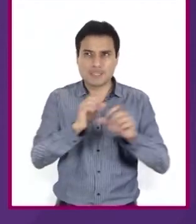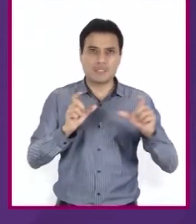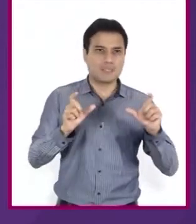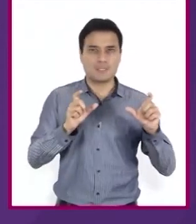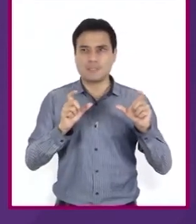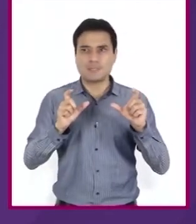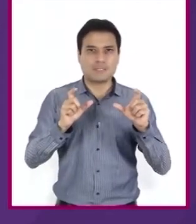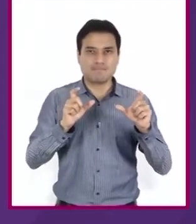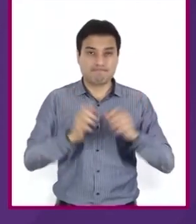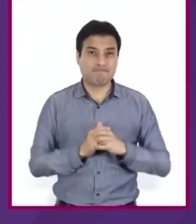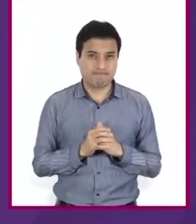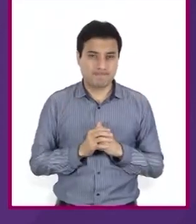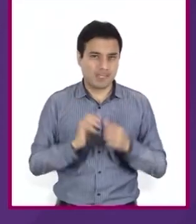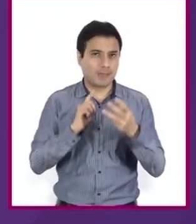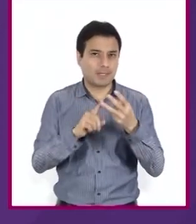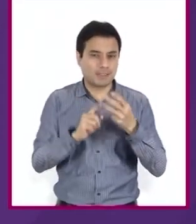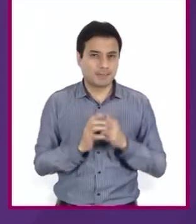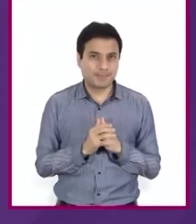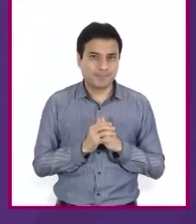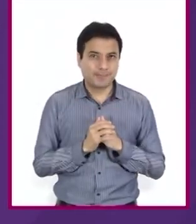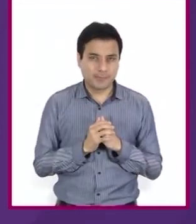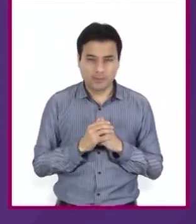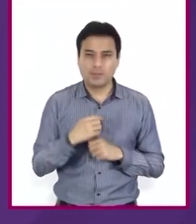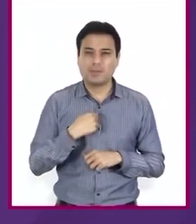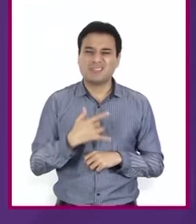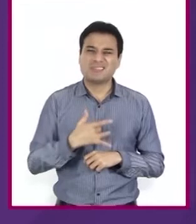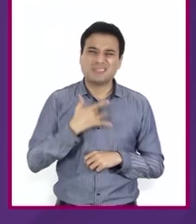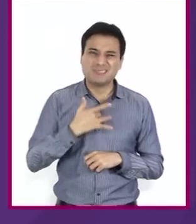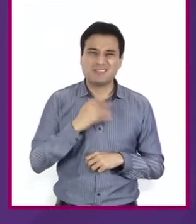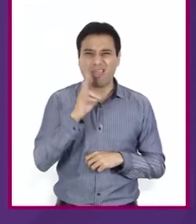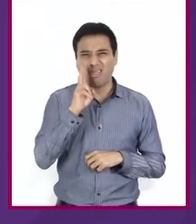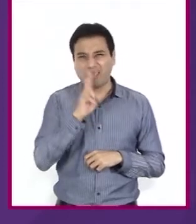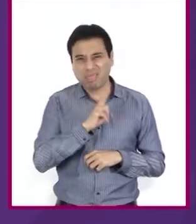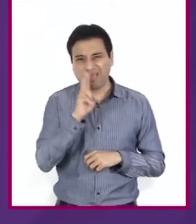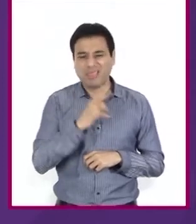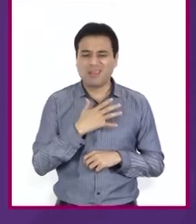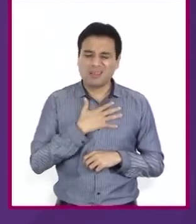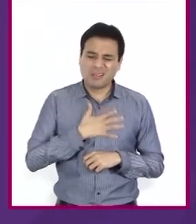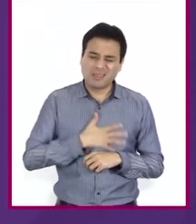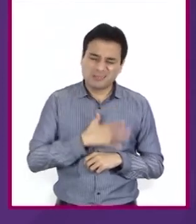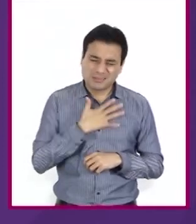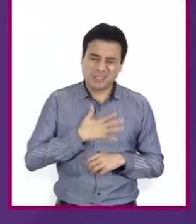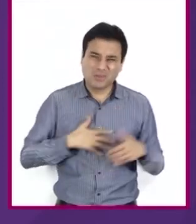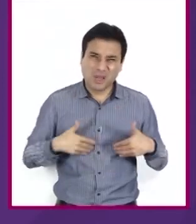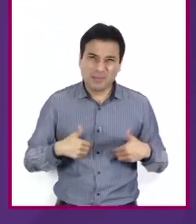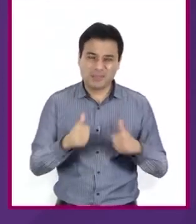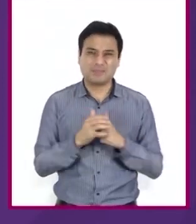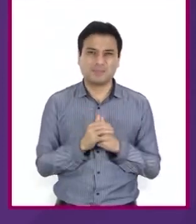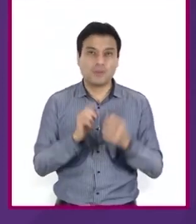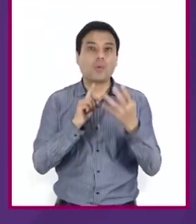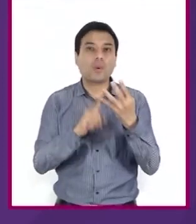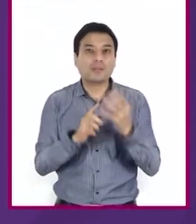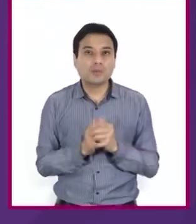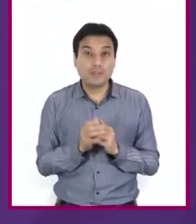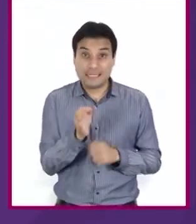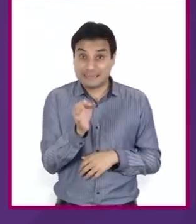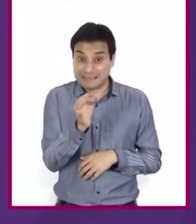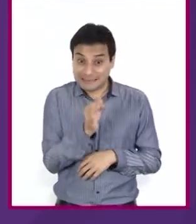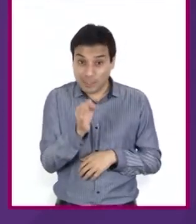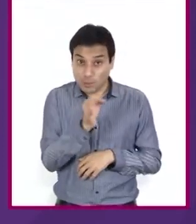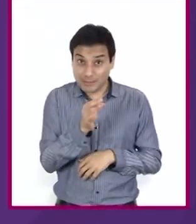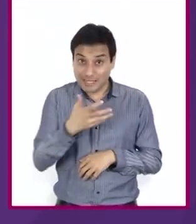en el cuerpo. 3. Se siente fatiga y hambre. 4. Las células cargadas de los